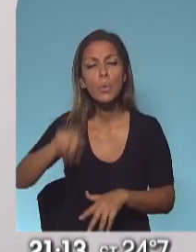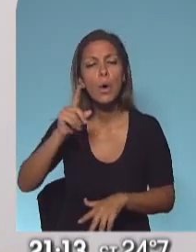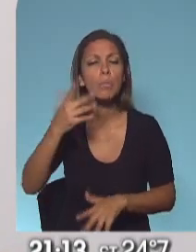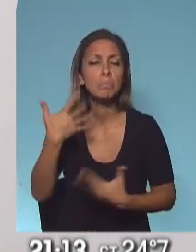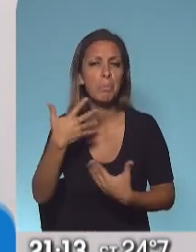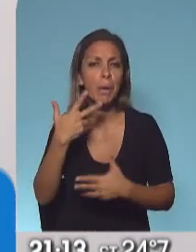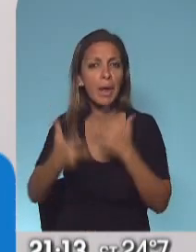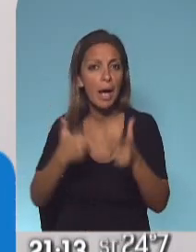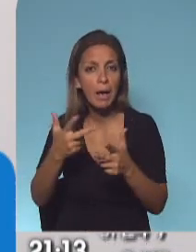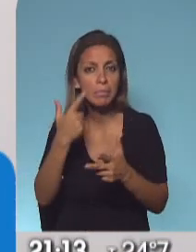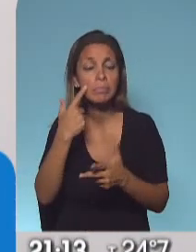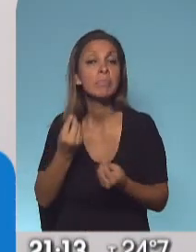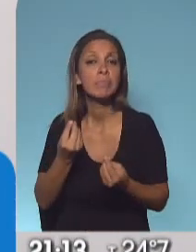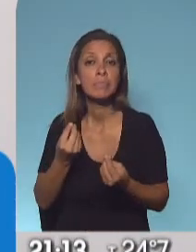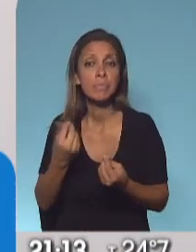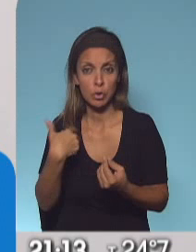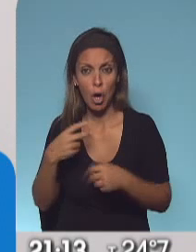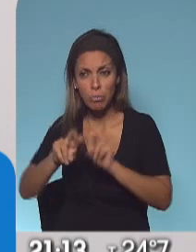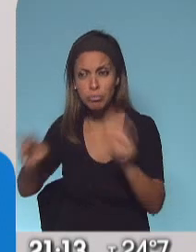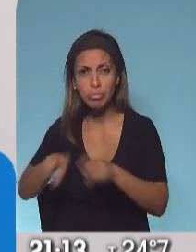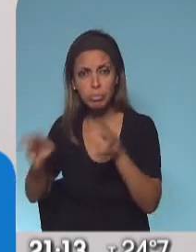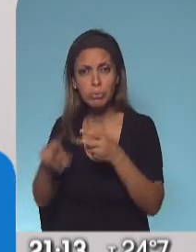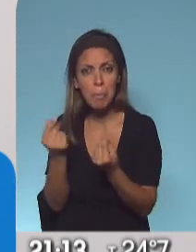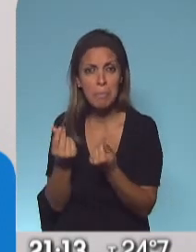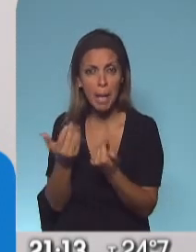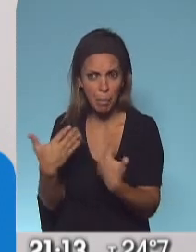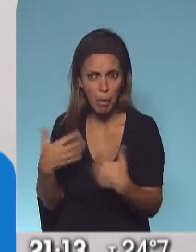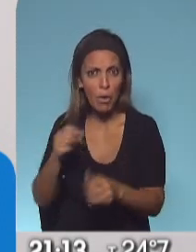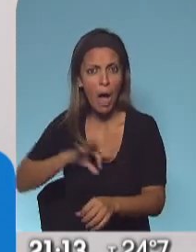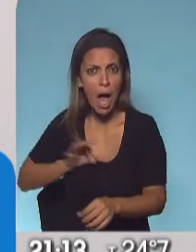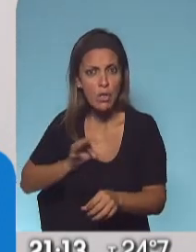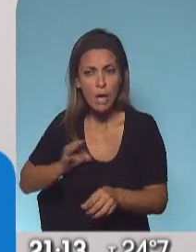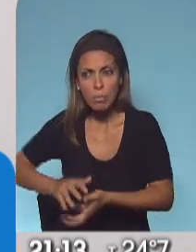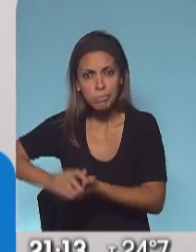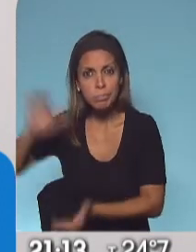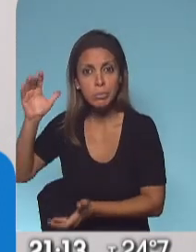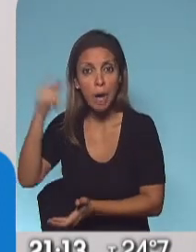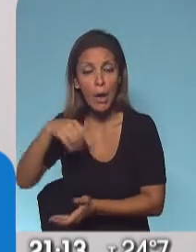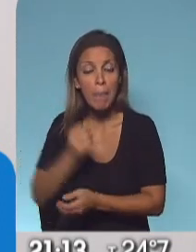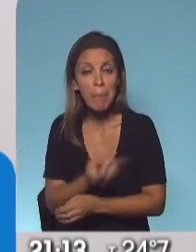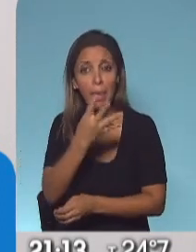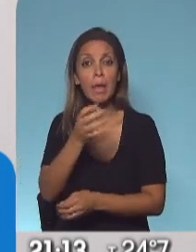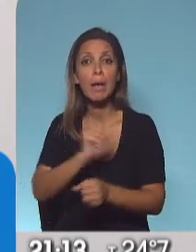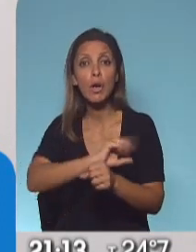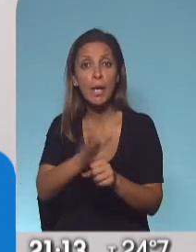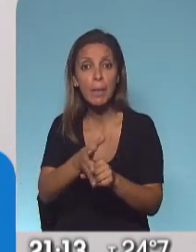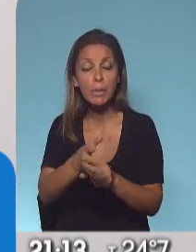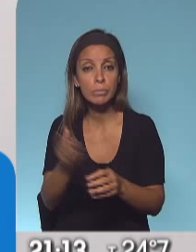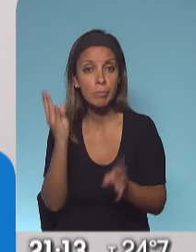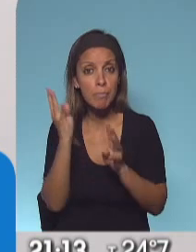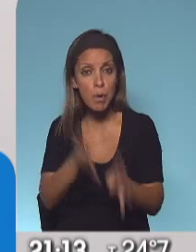perder en 10 minutos. Porque apareció el virus atacó a los consumidores, que es gente de clase media y media